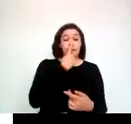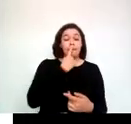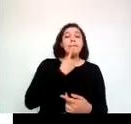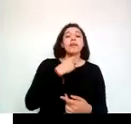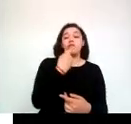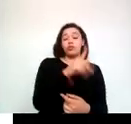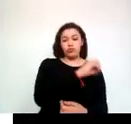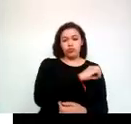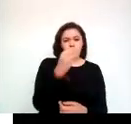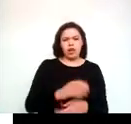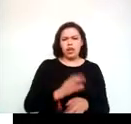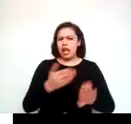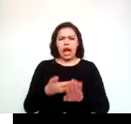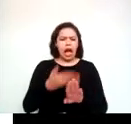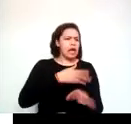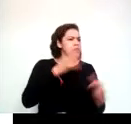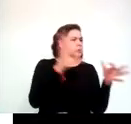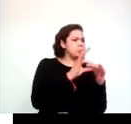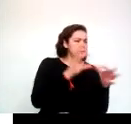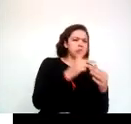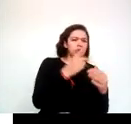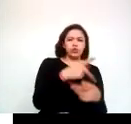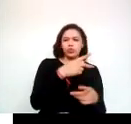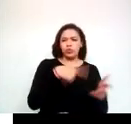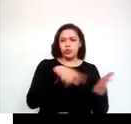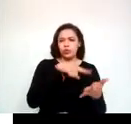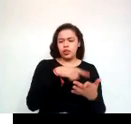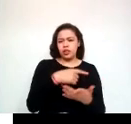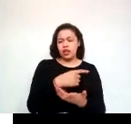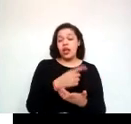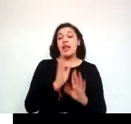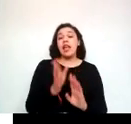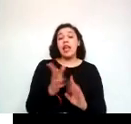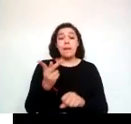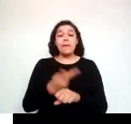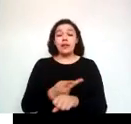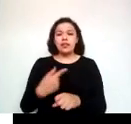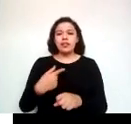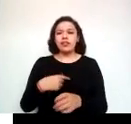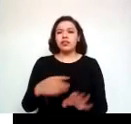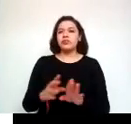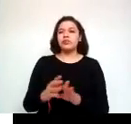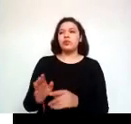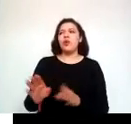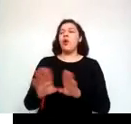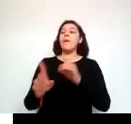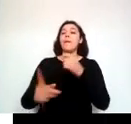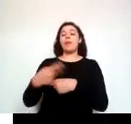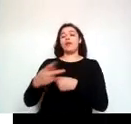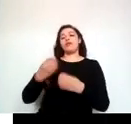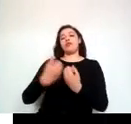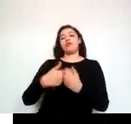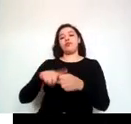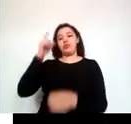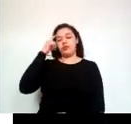que ya habíamos establecido en cuanto a su puesto de trabajo. Cuando eso sucede es cuando aquí se presenta pues un riesgo psicosocial.